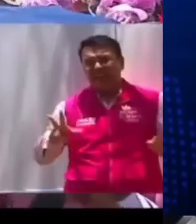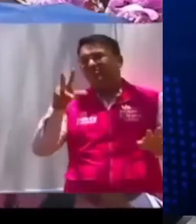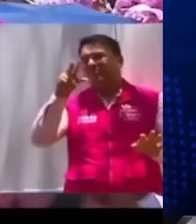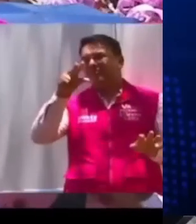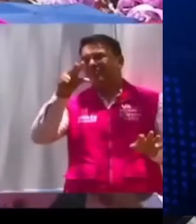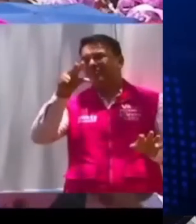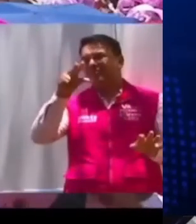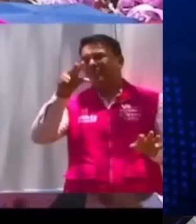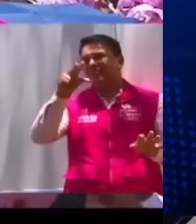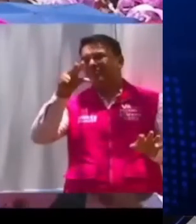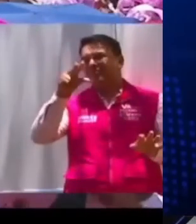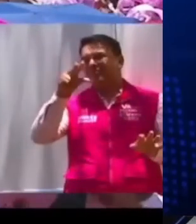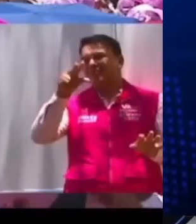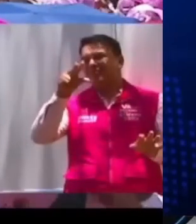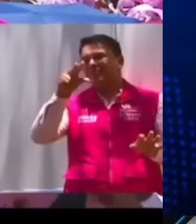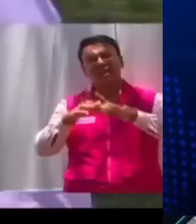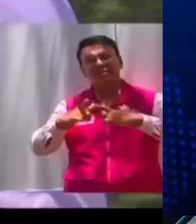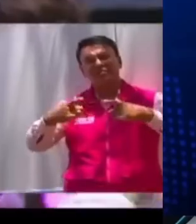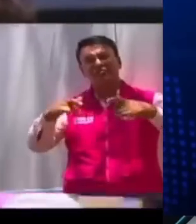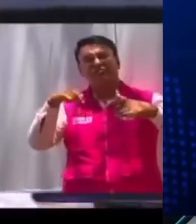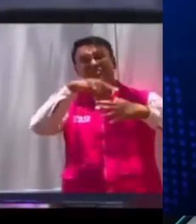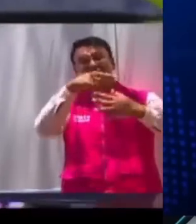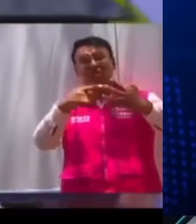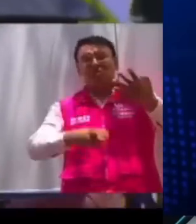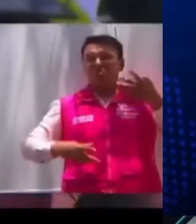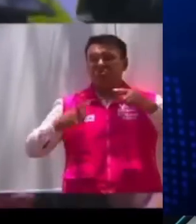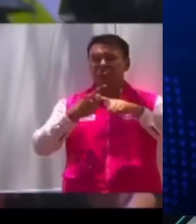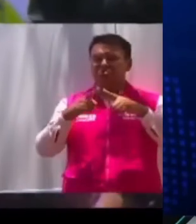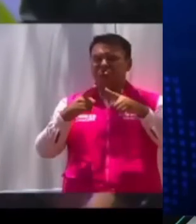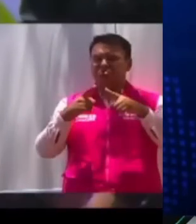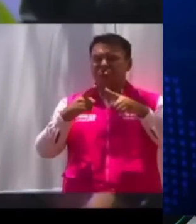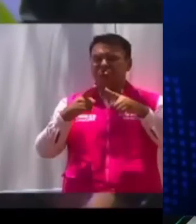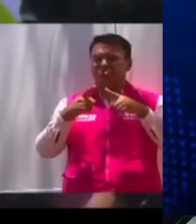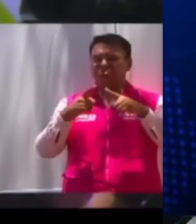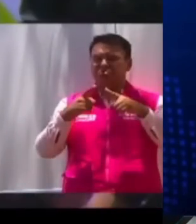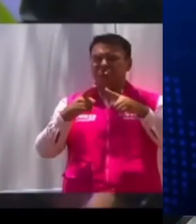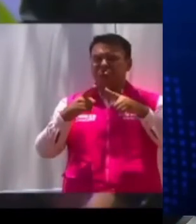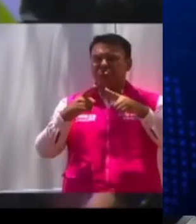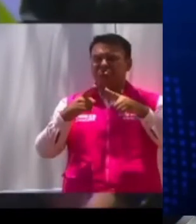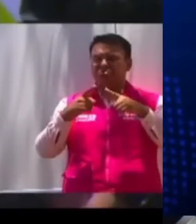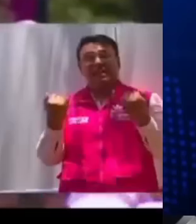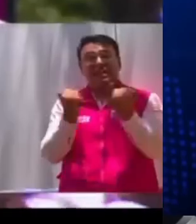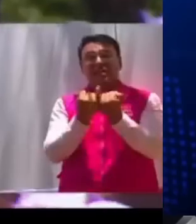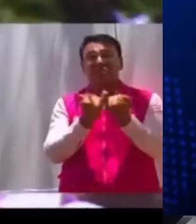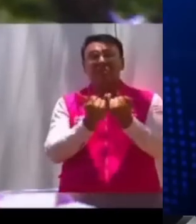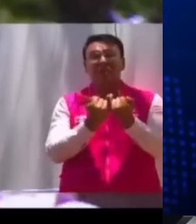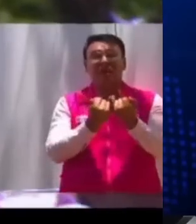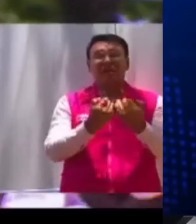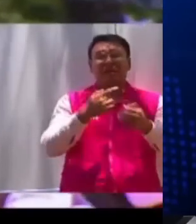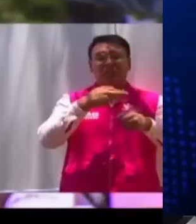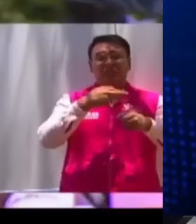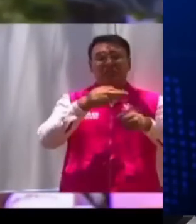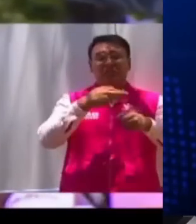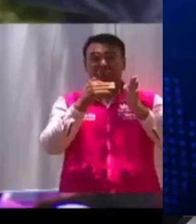es el estado más plural de todo el país es el estado de las grandes cifras es el estado